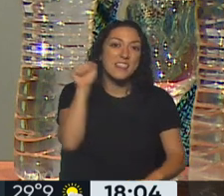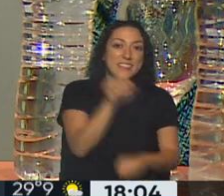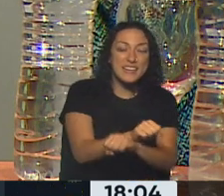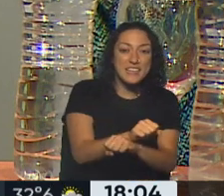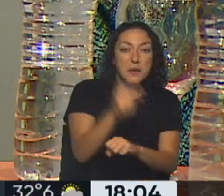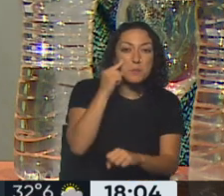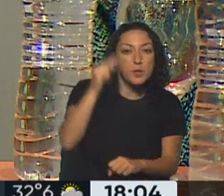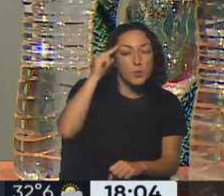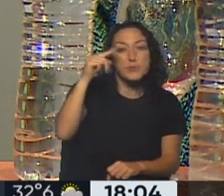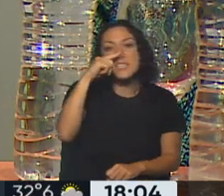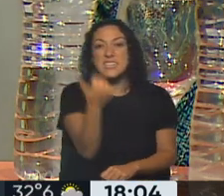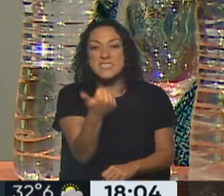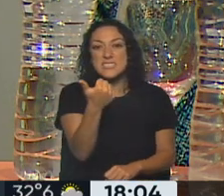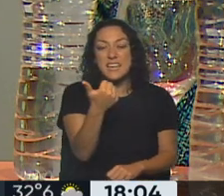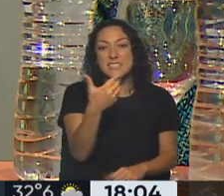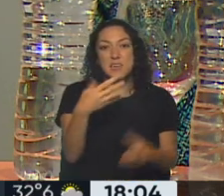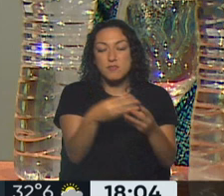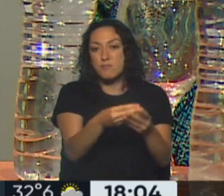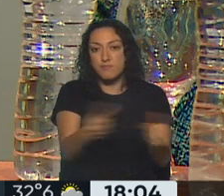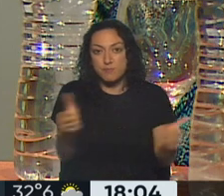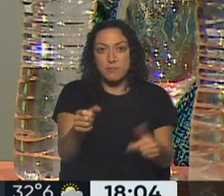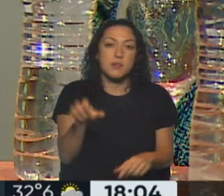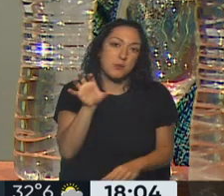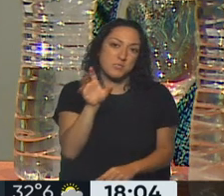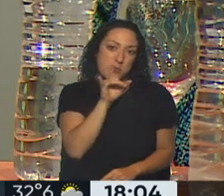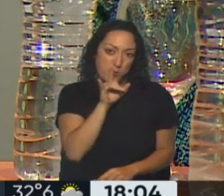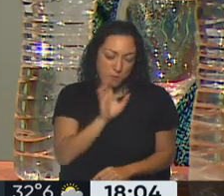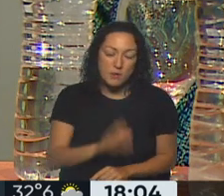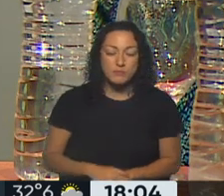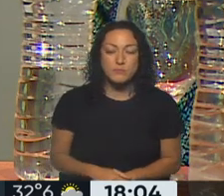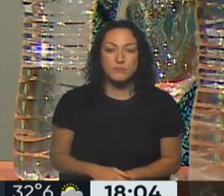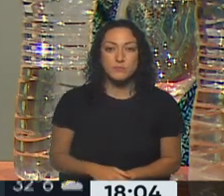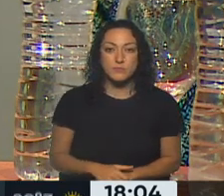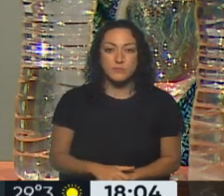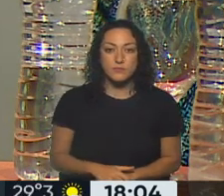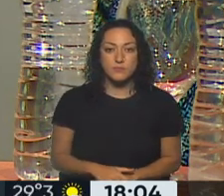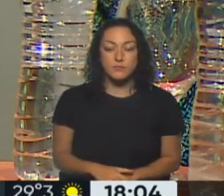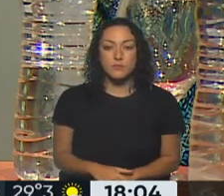en 1976 en la misma provincia.